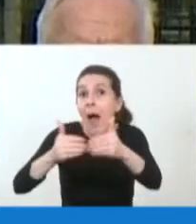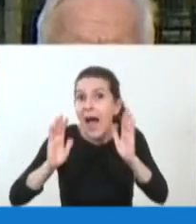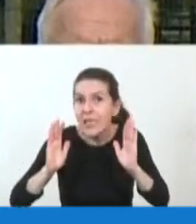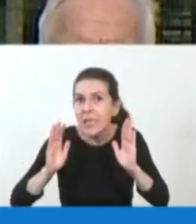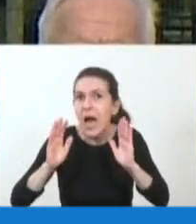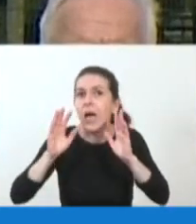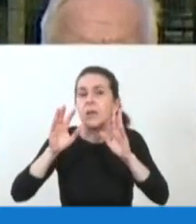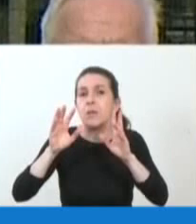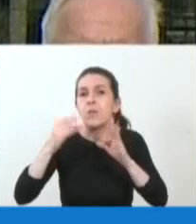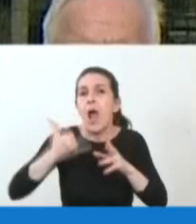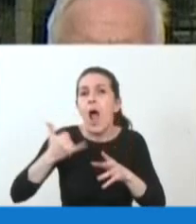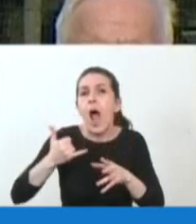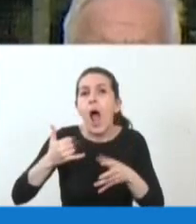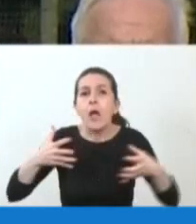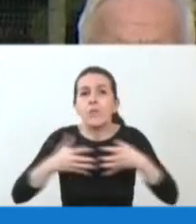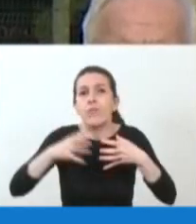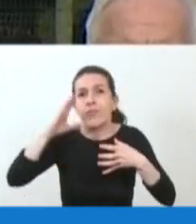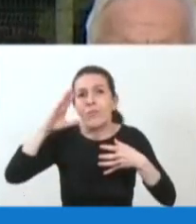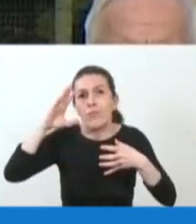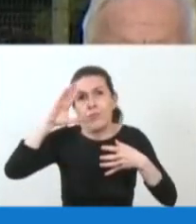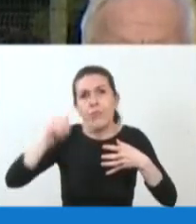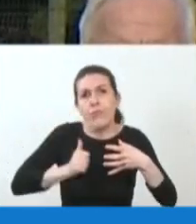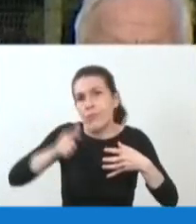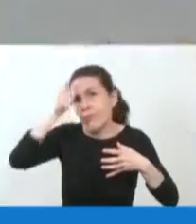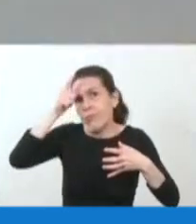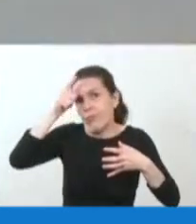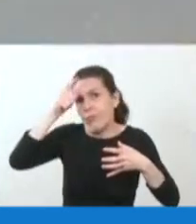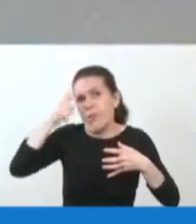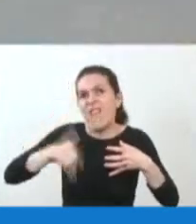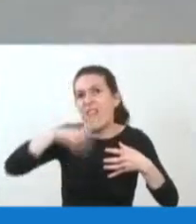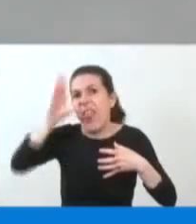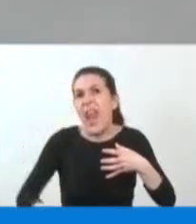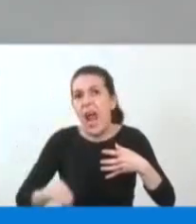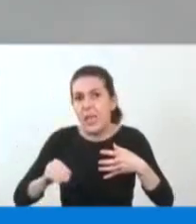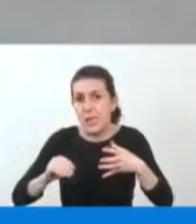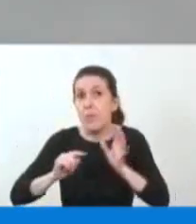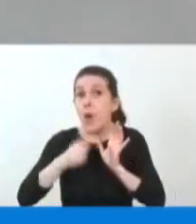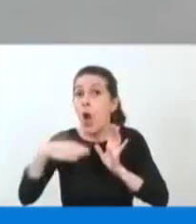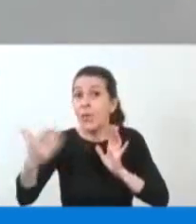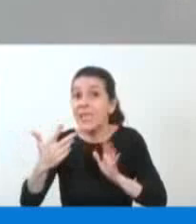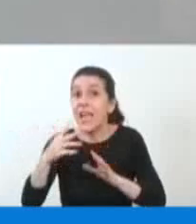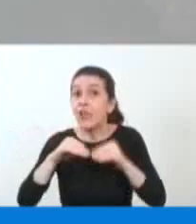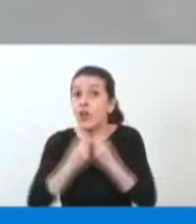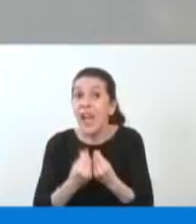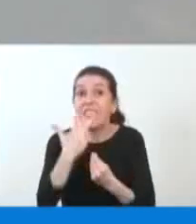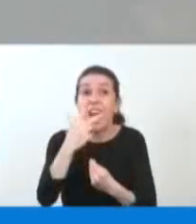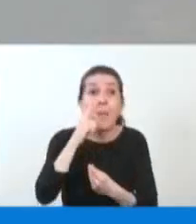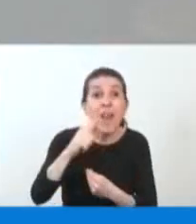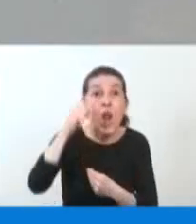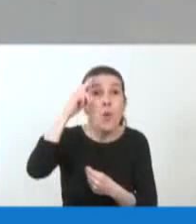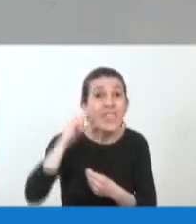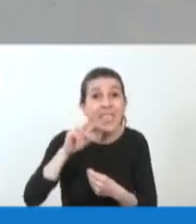y el despliegue de fuerzas federales en la provincia de buenos aires tres mil 957